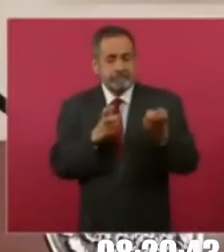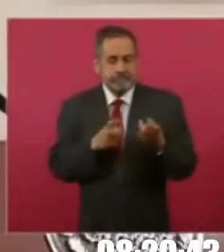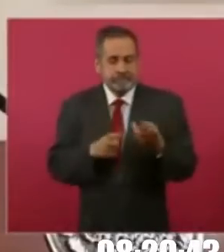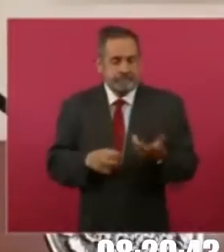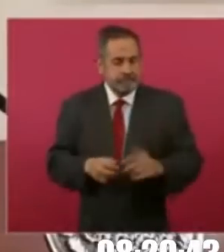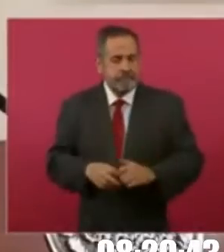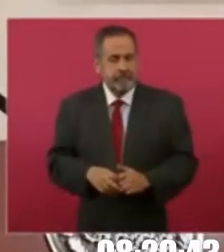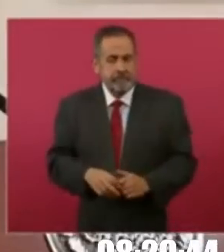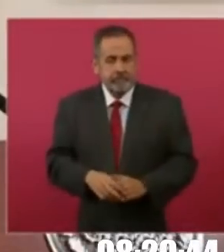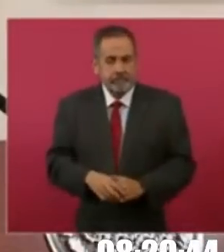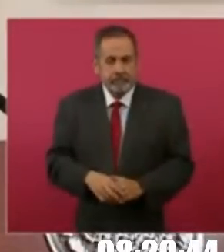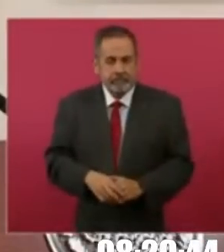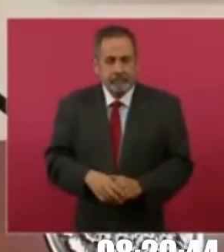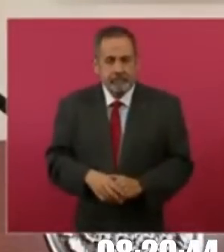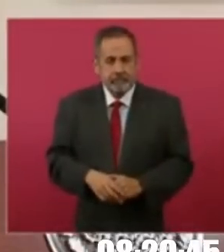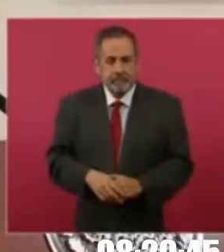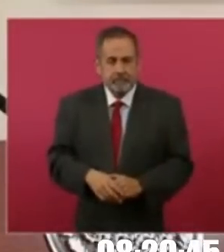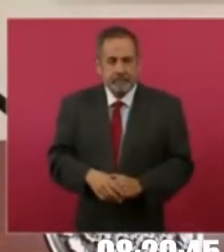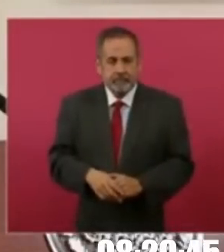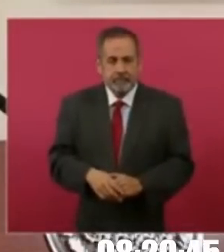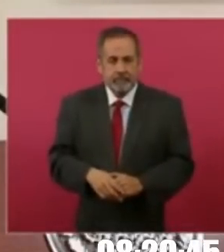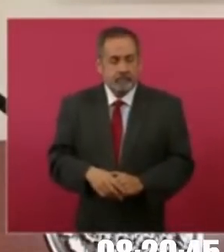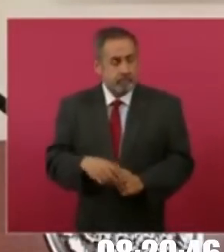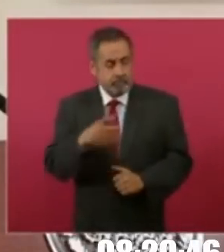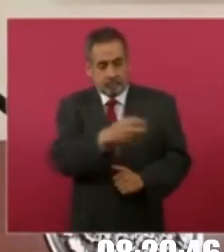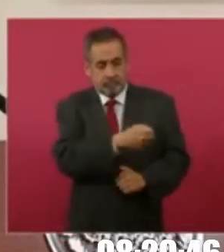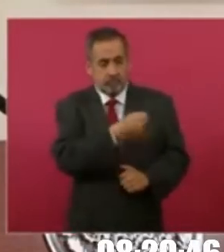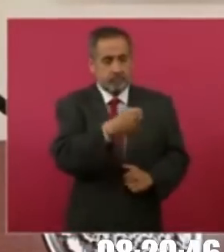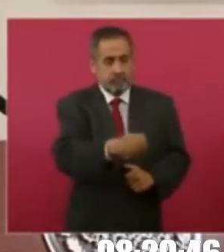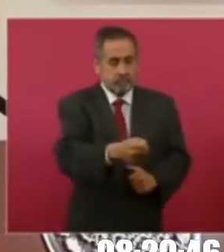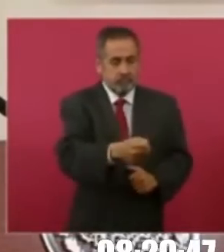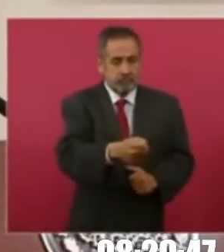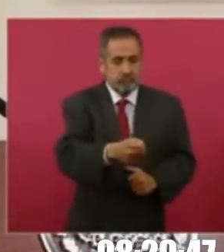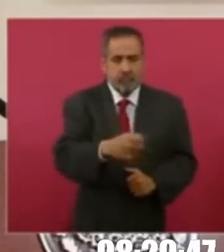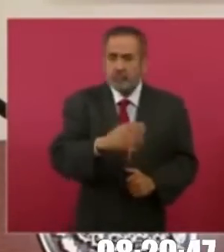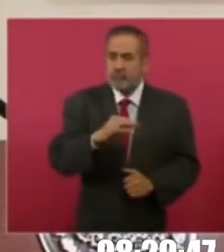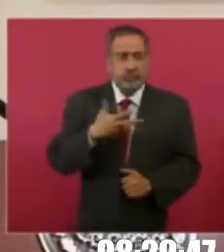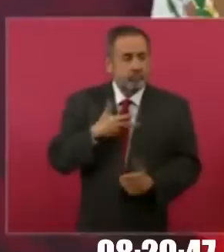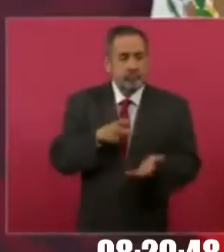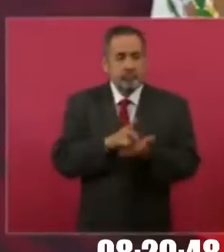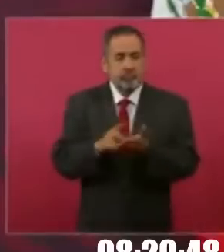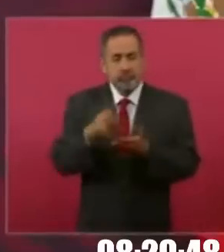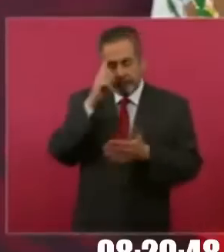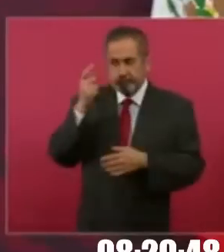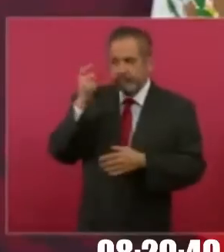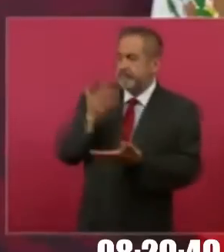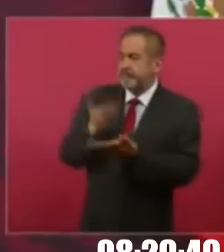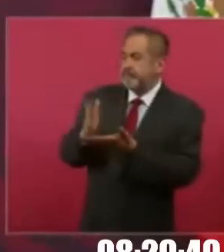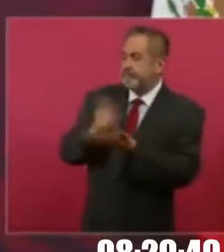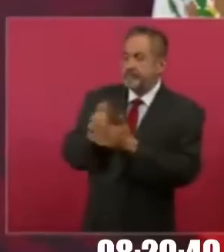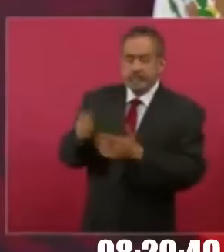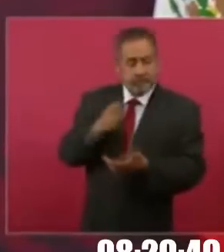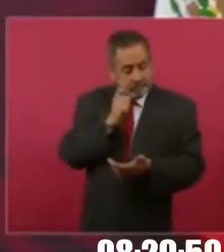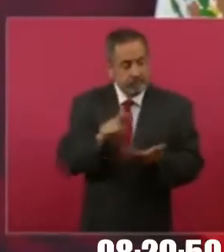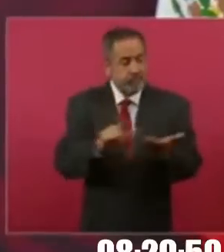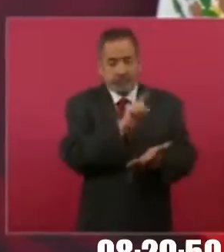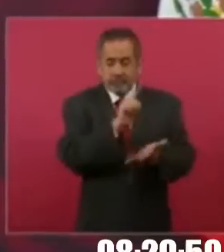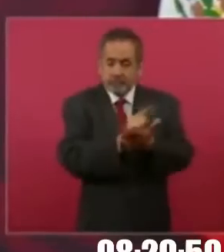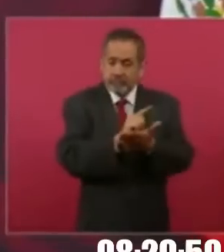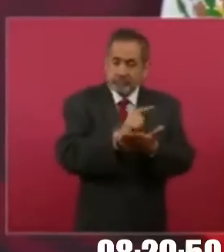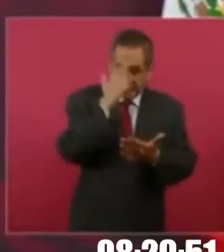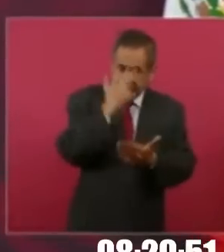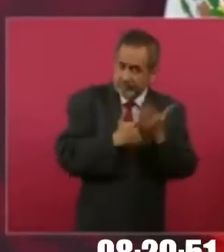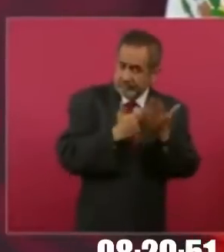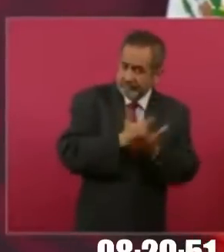pues es consignado y no tiene derecho a fianza porque es delito grave